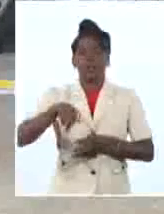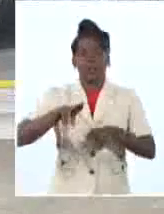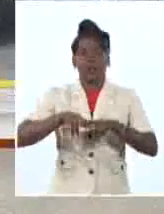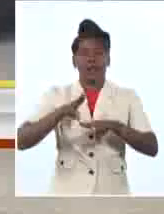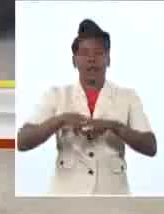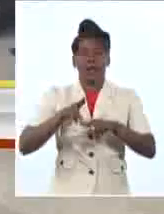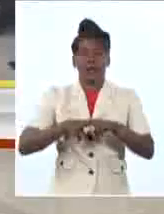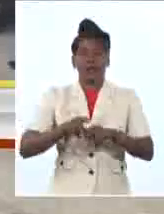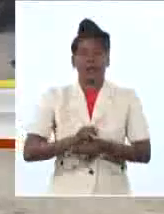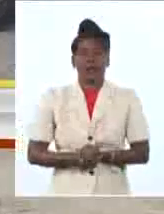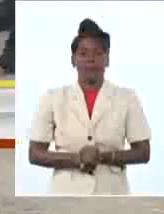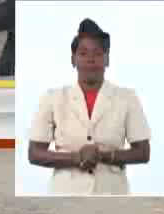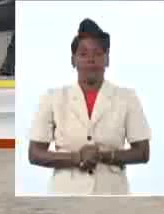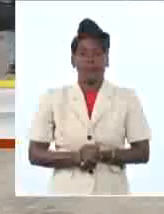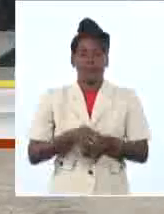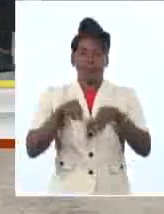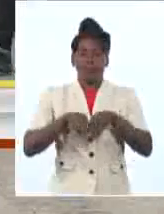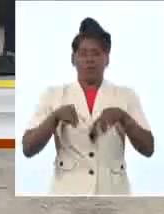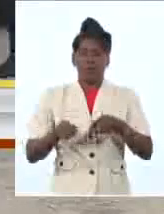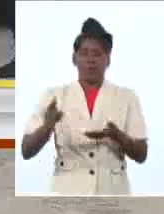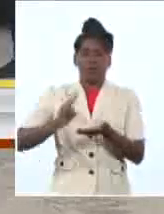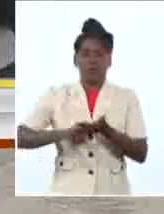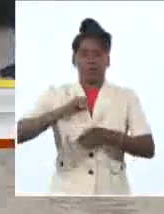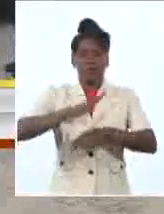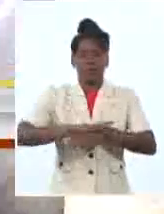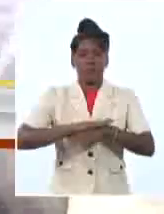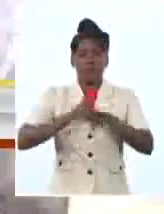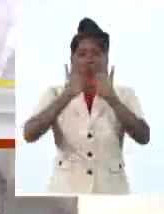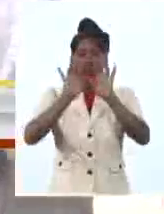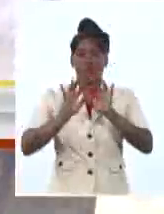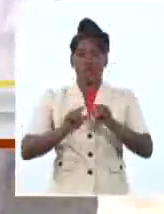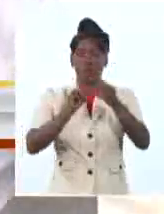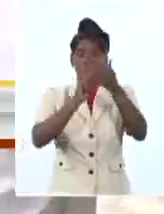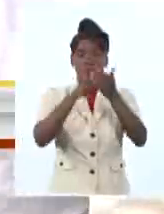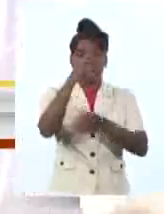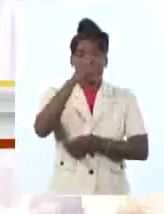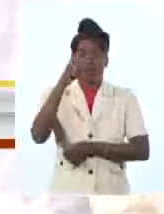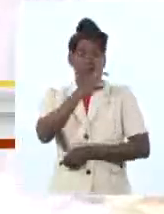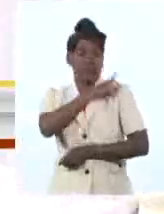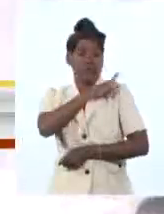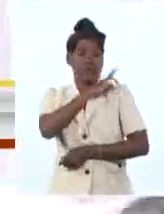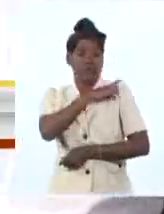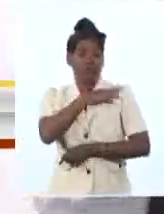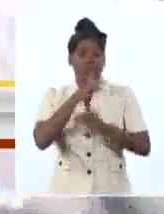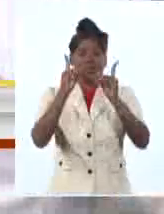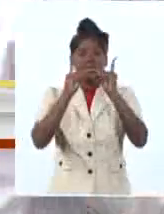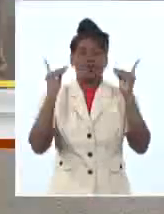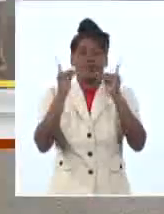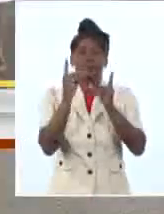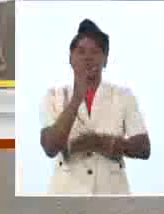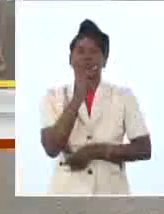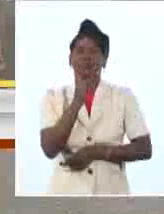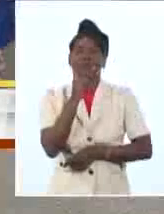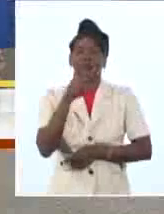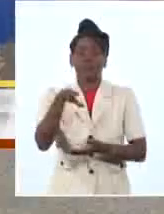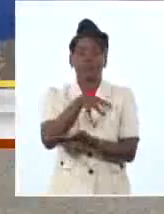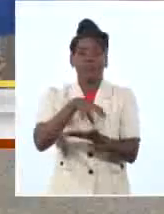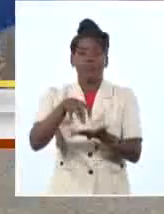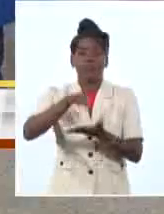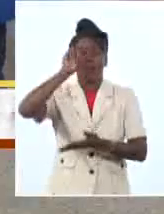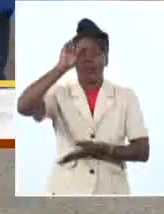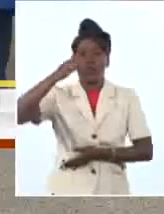cubana por el miembro del secretariado del comité central del partido comunista de Cuba y jefe del departamento de atención al sector social